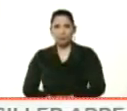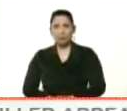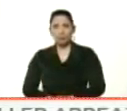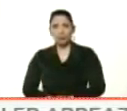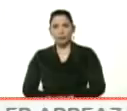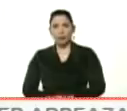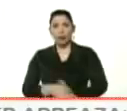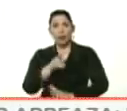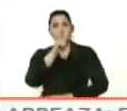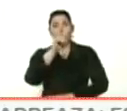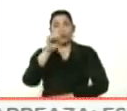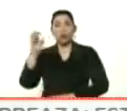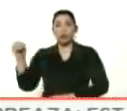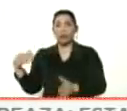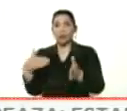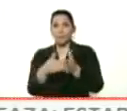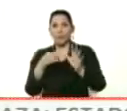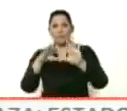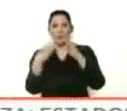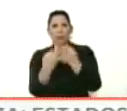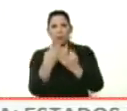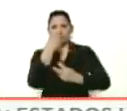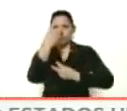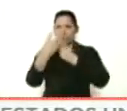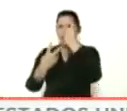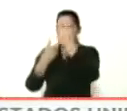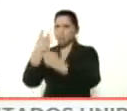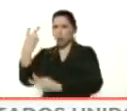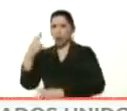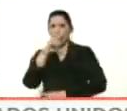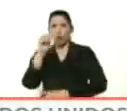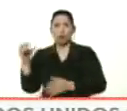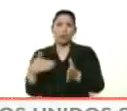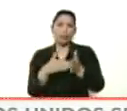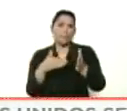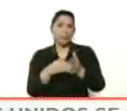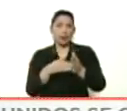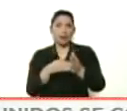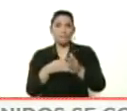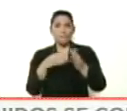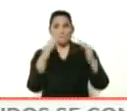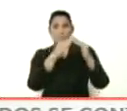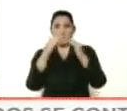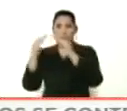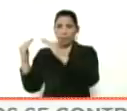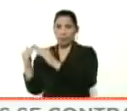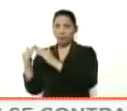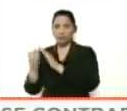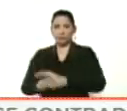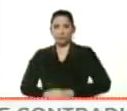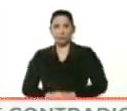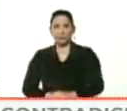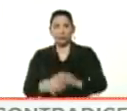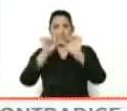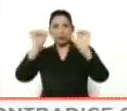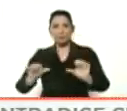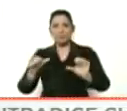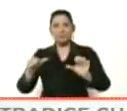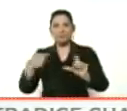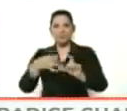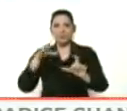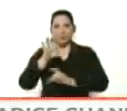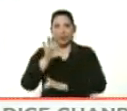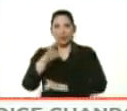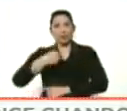casi 200.000 familias. Hemos ido a 200.000 viviendas. A través de la tecnología del sistema Patria. A través de la tecnología del sistema Patria. Primero, establecimos